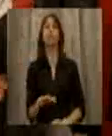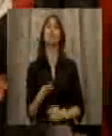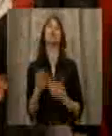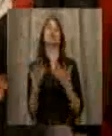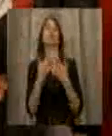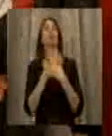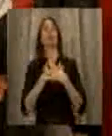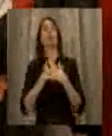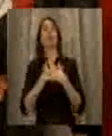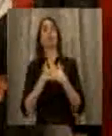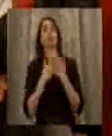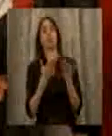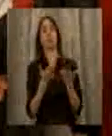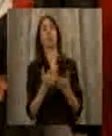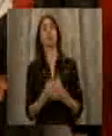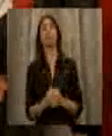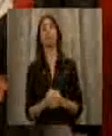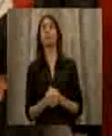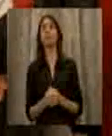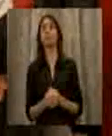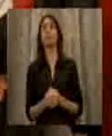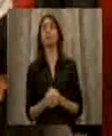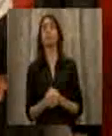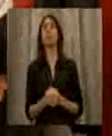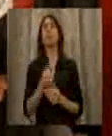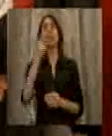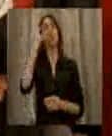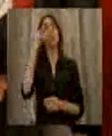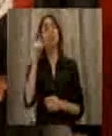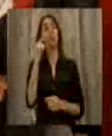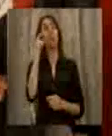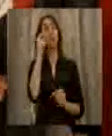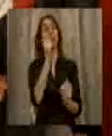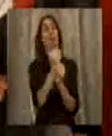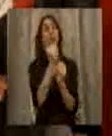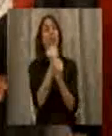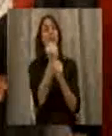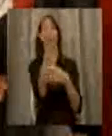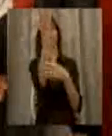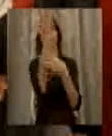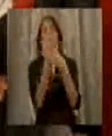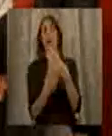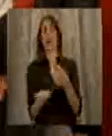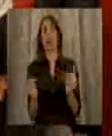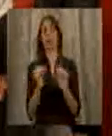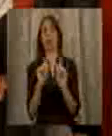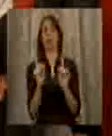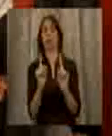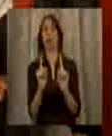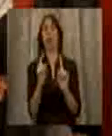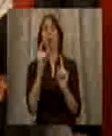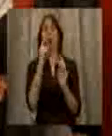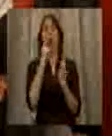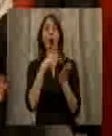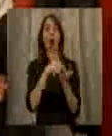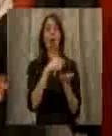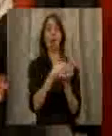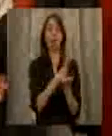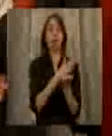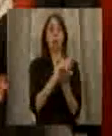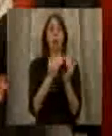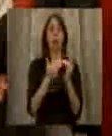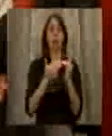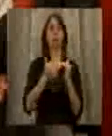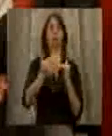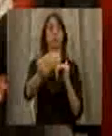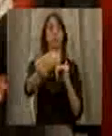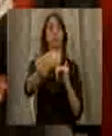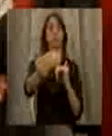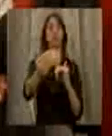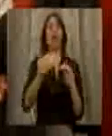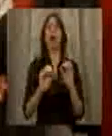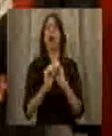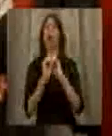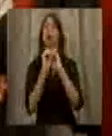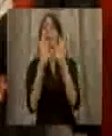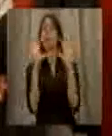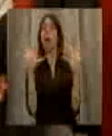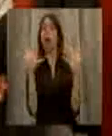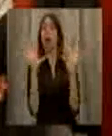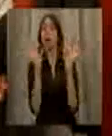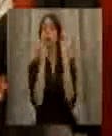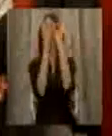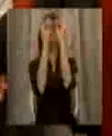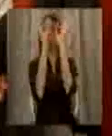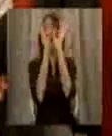con aquello, pero la tarea no se acaba. Tenemos una carta de navegación muy clara,